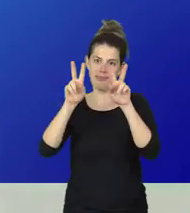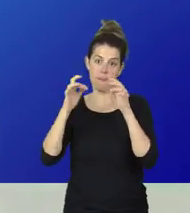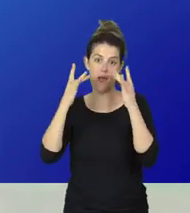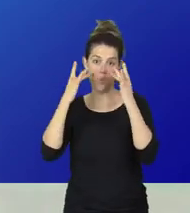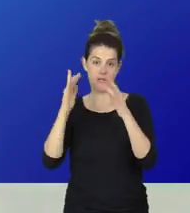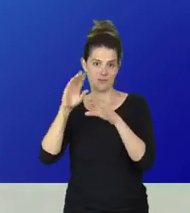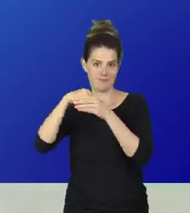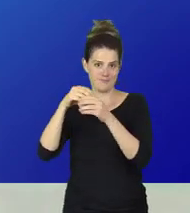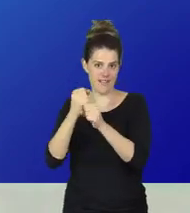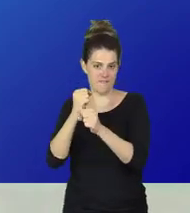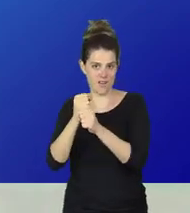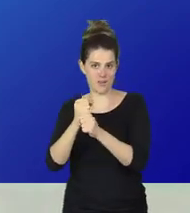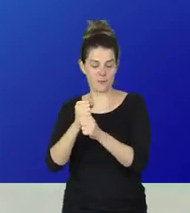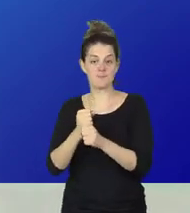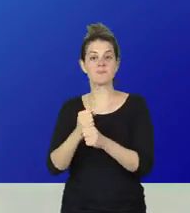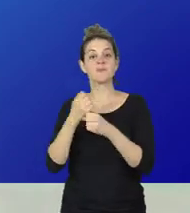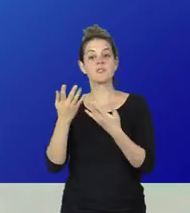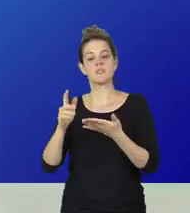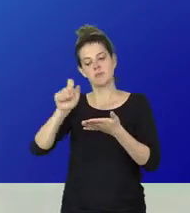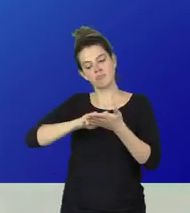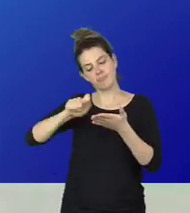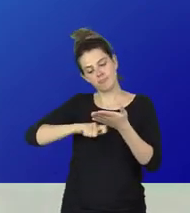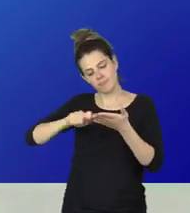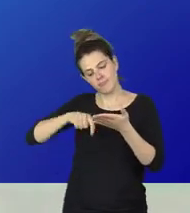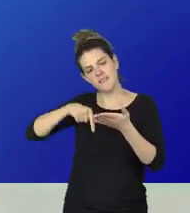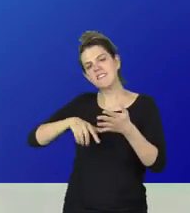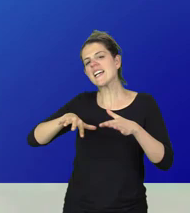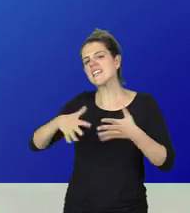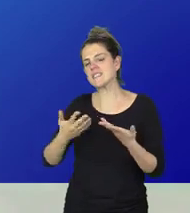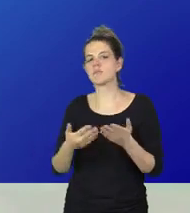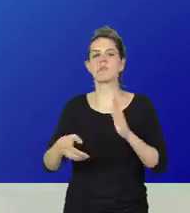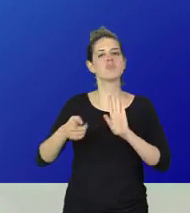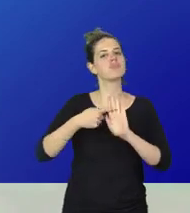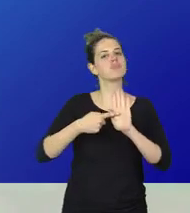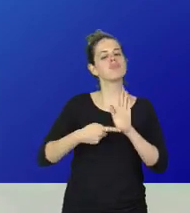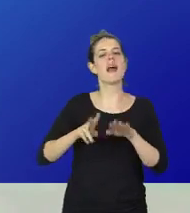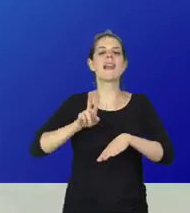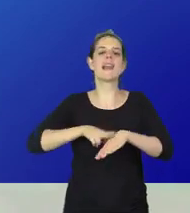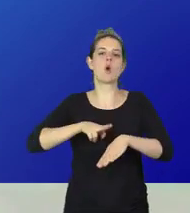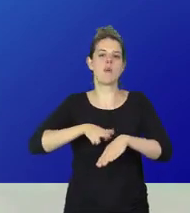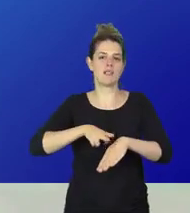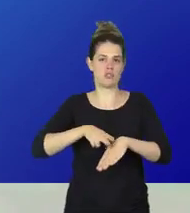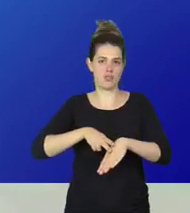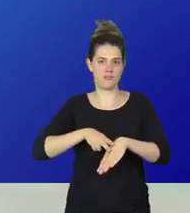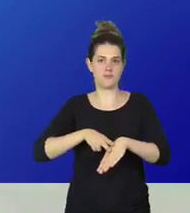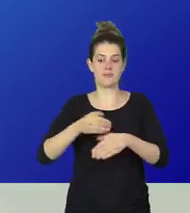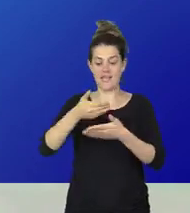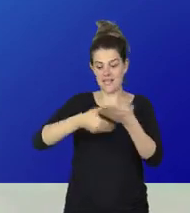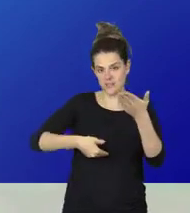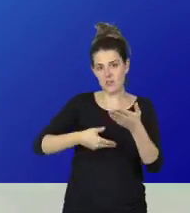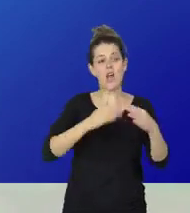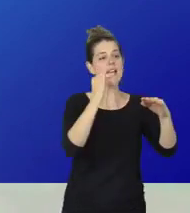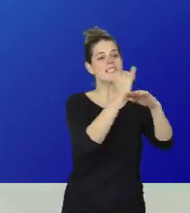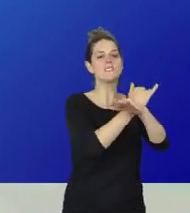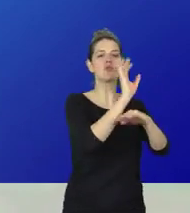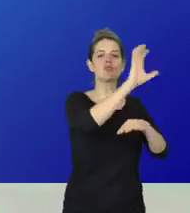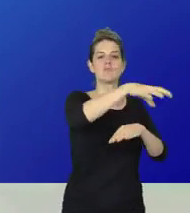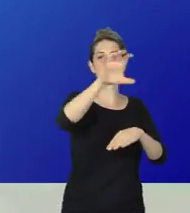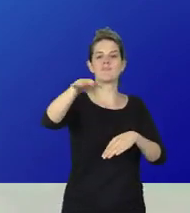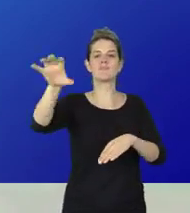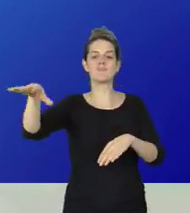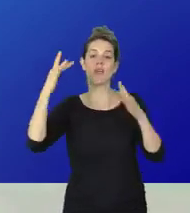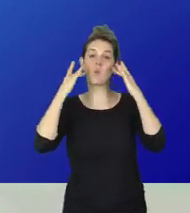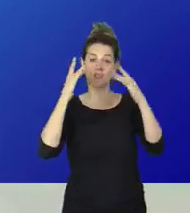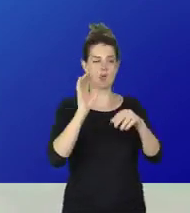y lo que nosotros elaboramos fueron recomendaciones que fueron enviadas a todas las